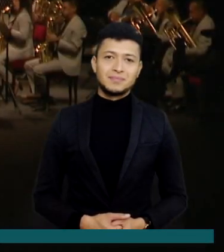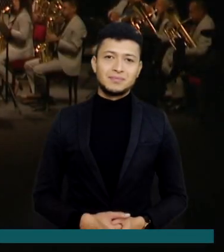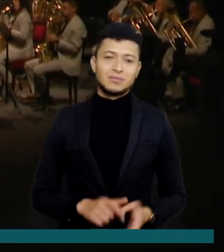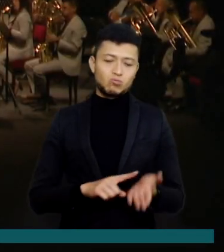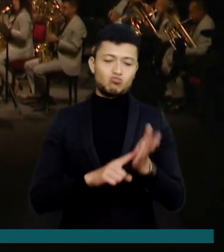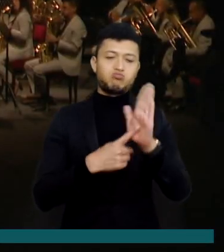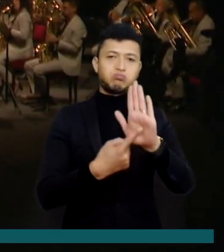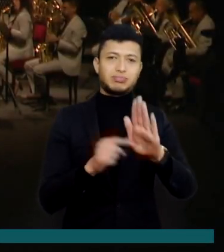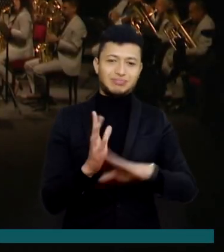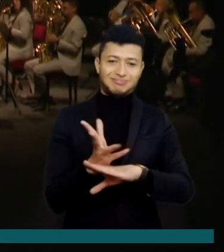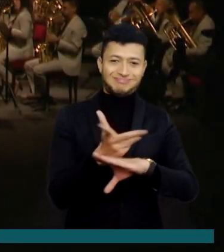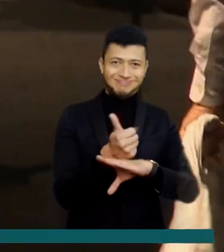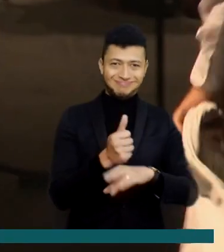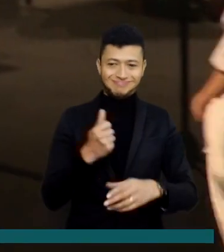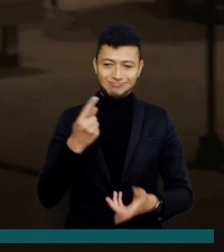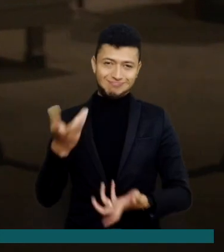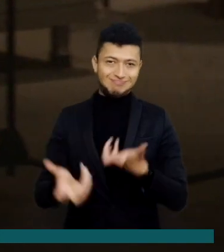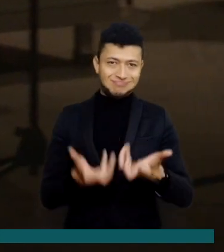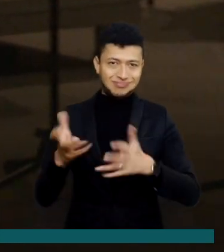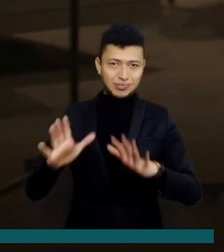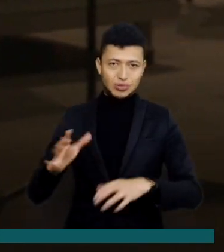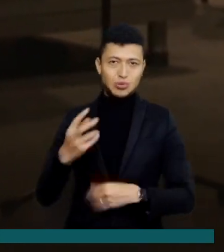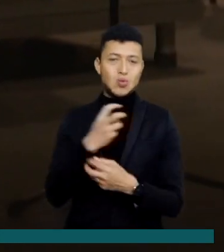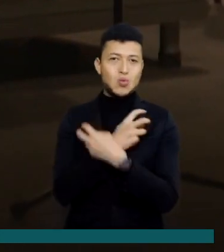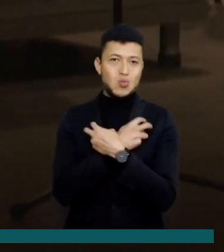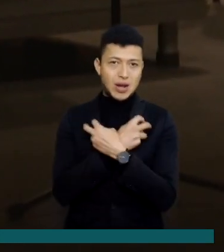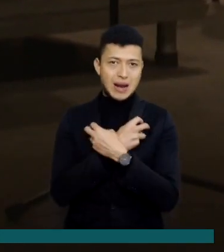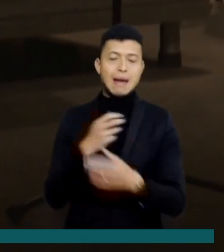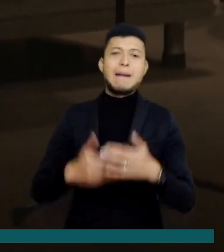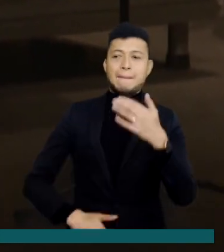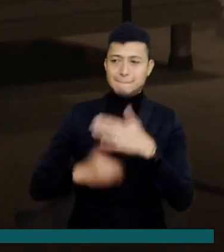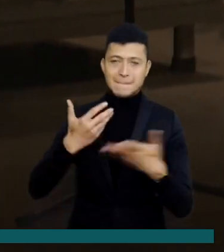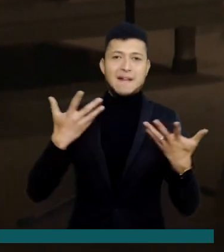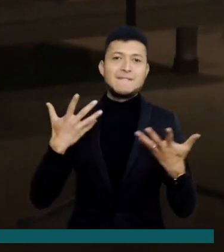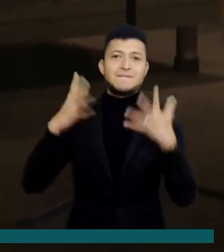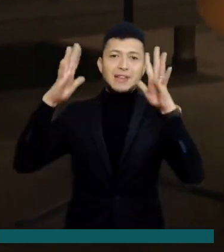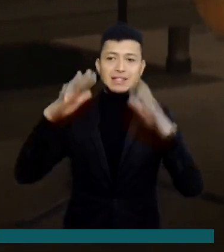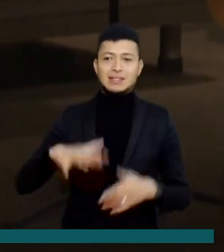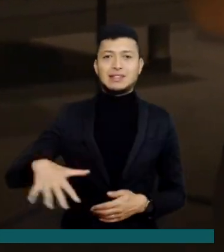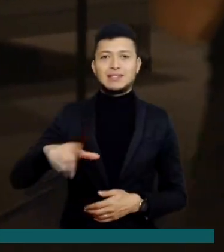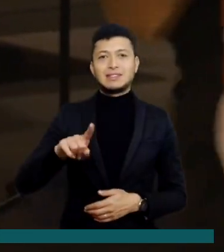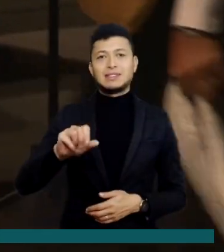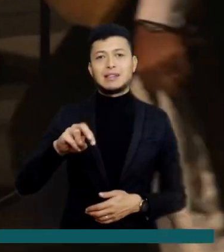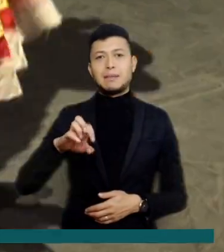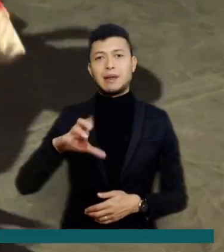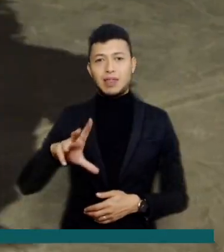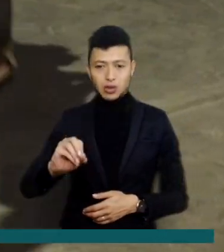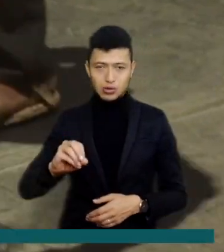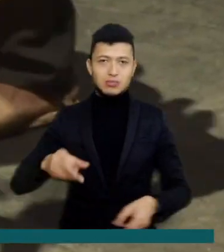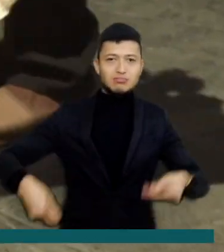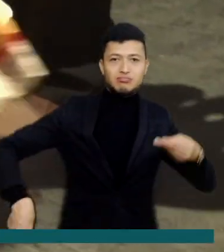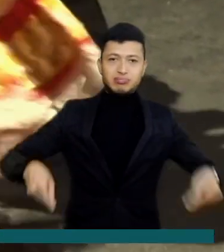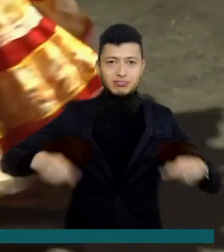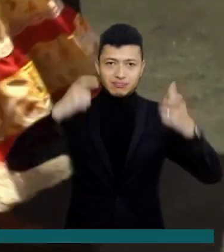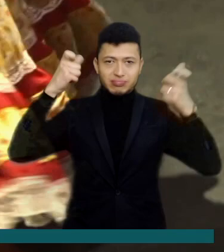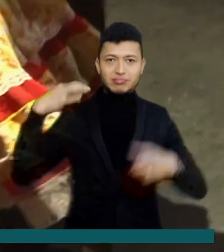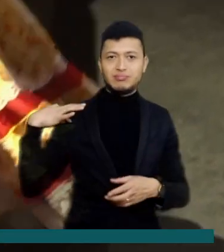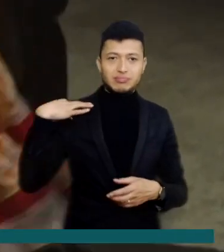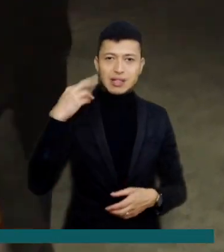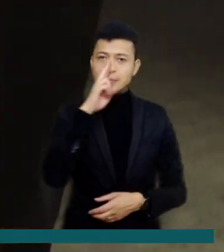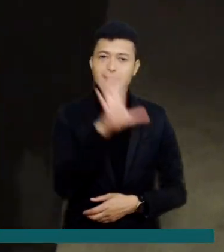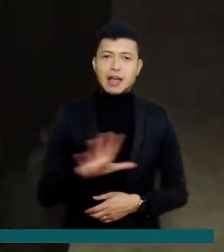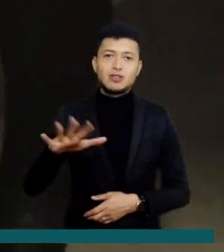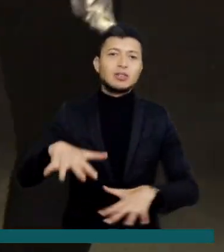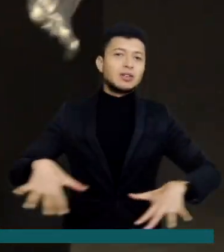Con una muestra artística y gastronómica, los huilenses prendieron la fiesta de San Pedro en Bogotá y el reinado nacional del bambuco.